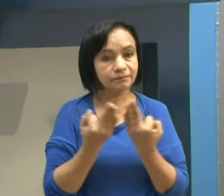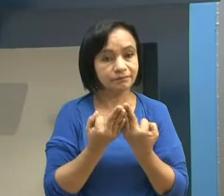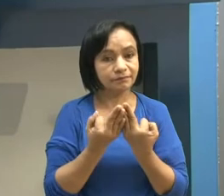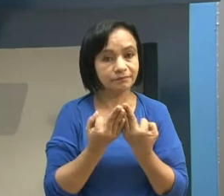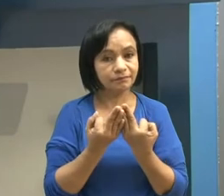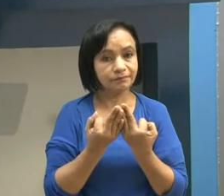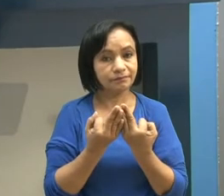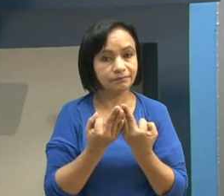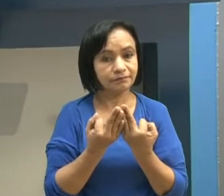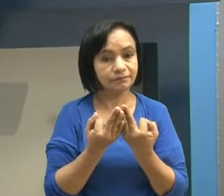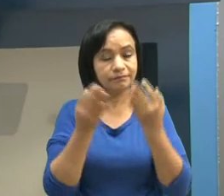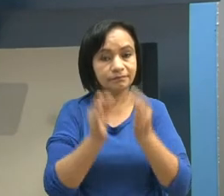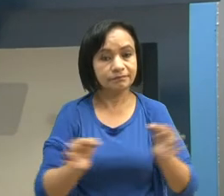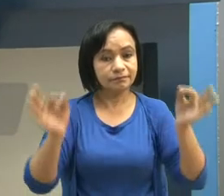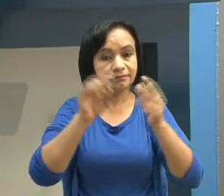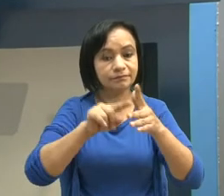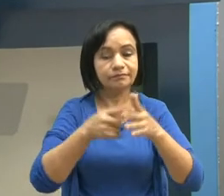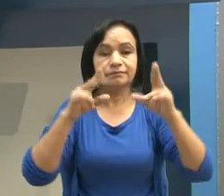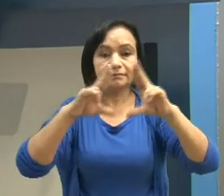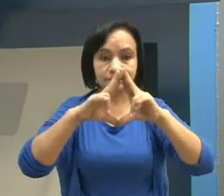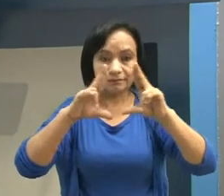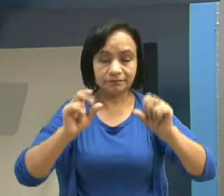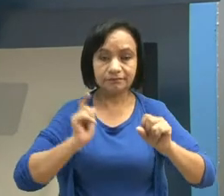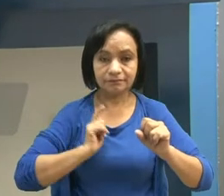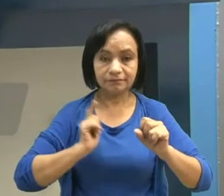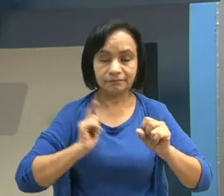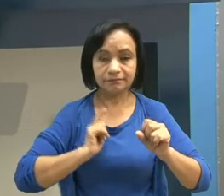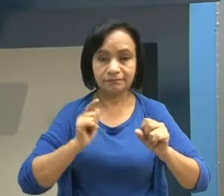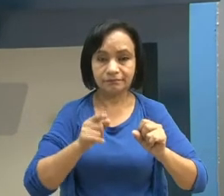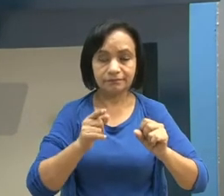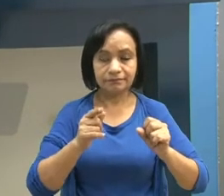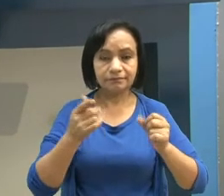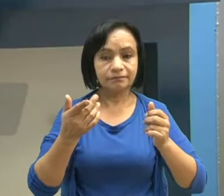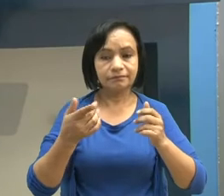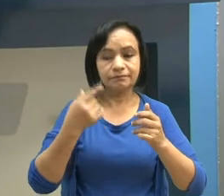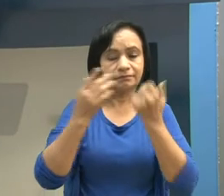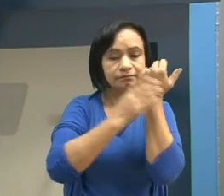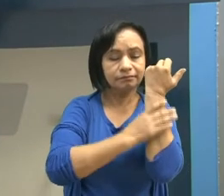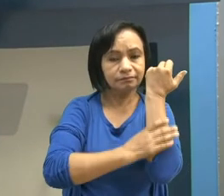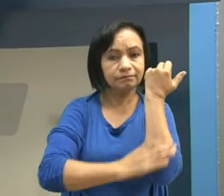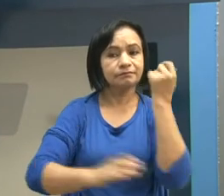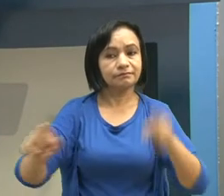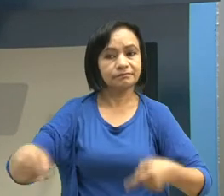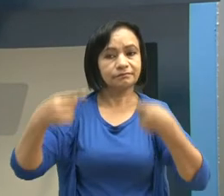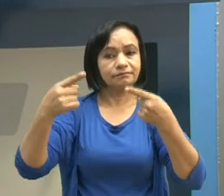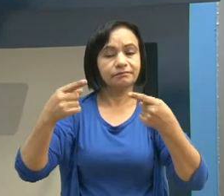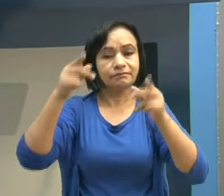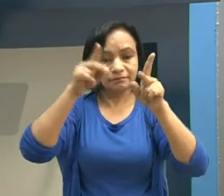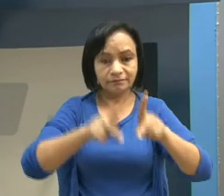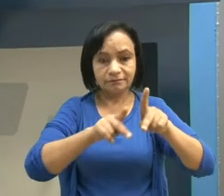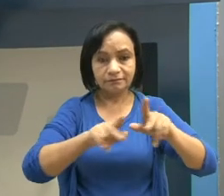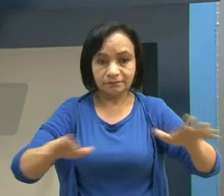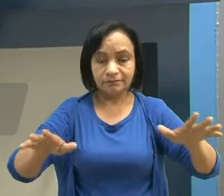son claros indicios de que Nicaragua tiene solo un enemigo, que es la pobreza. Que tenemos un plan